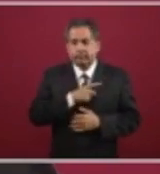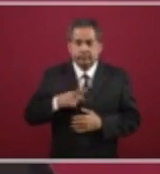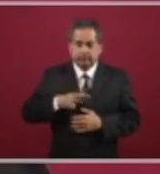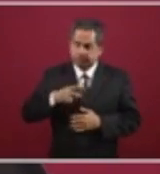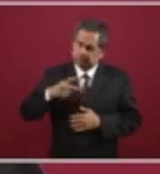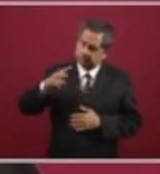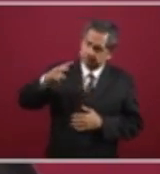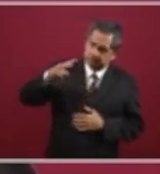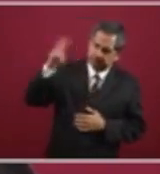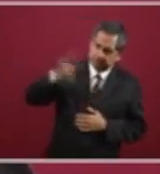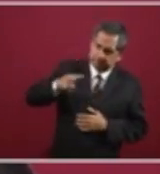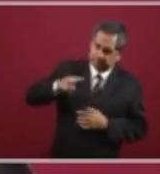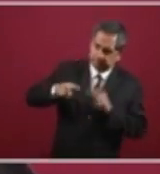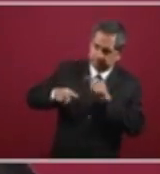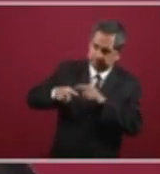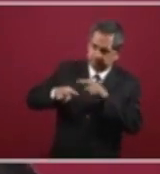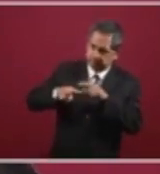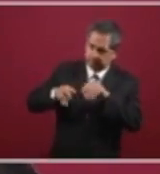la verdad,